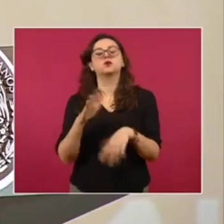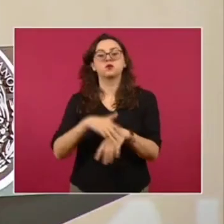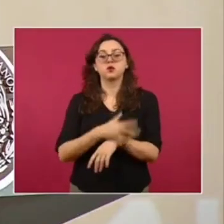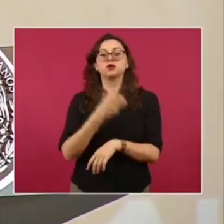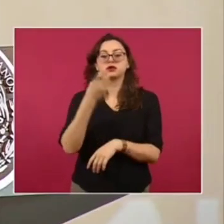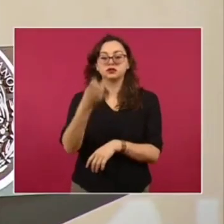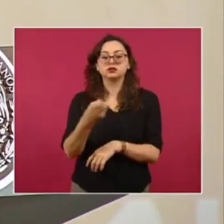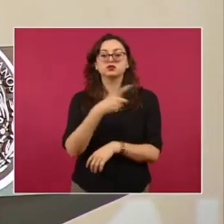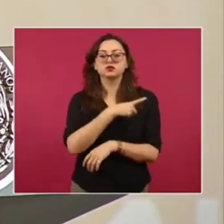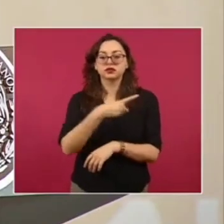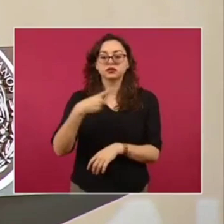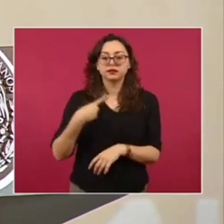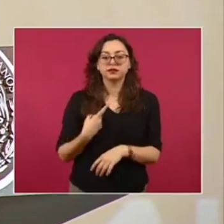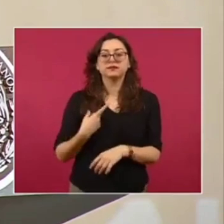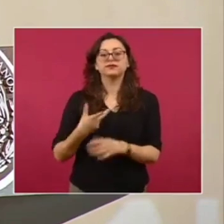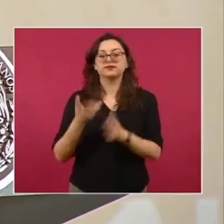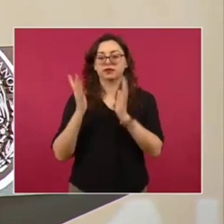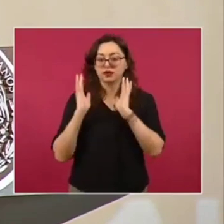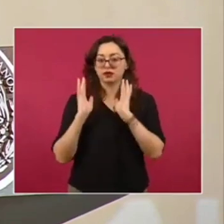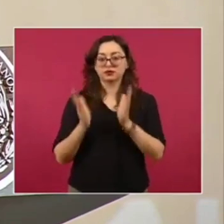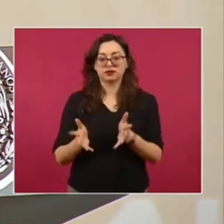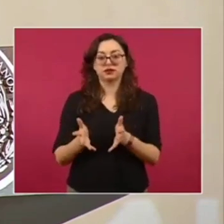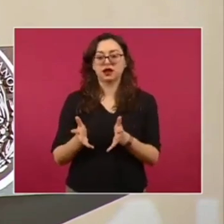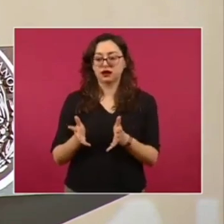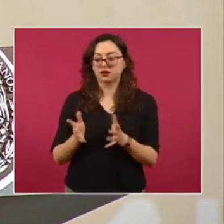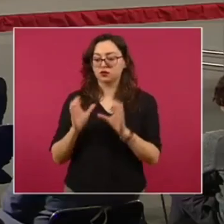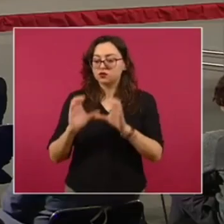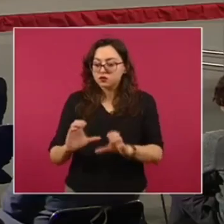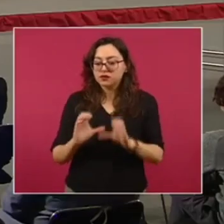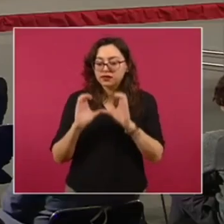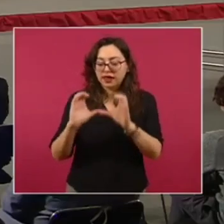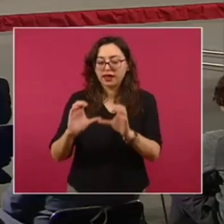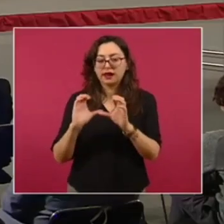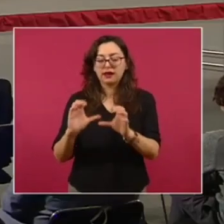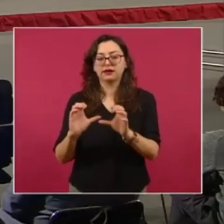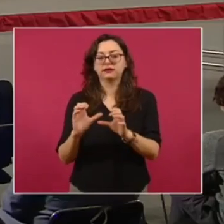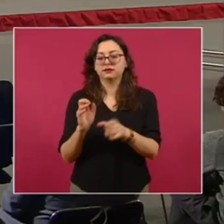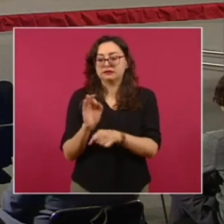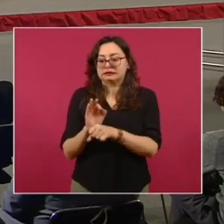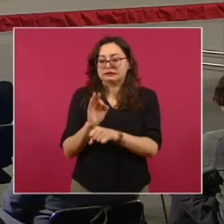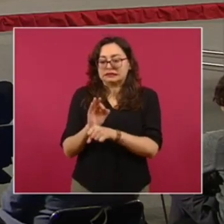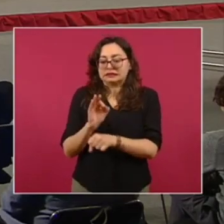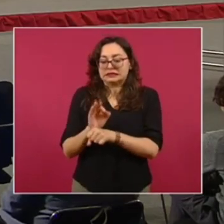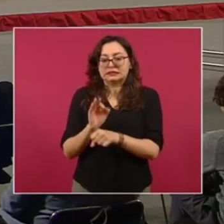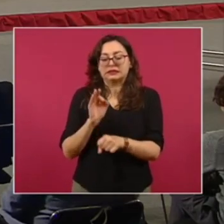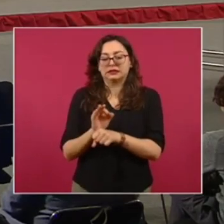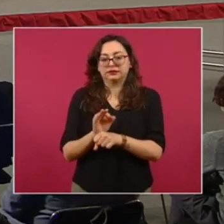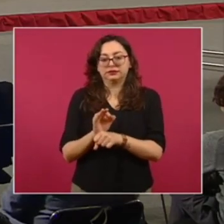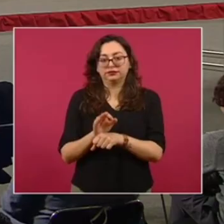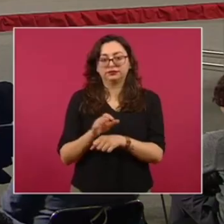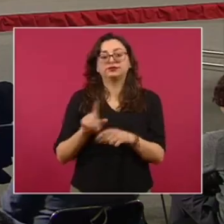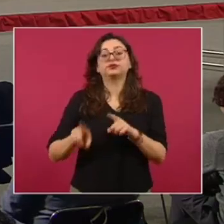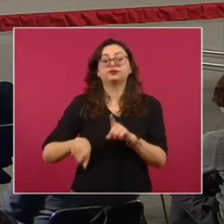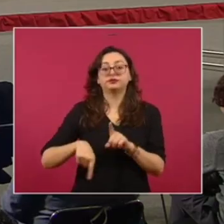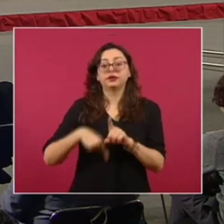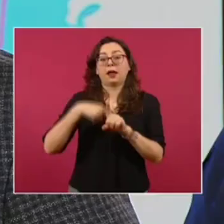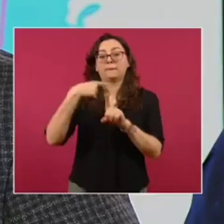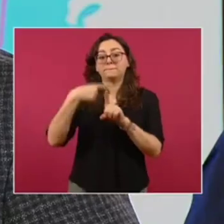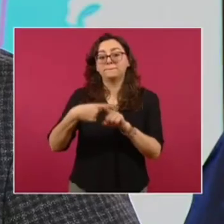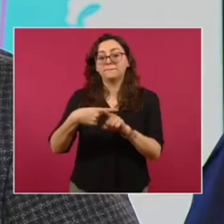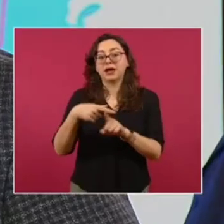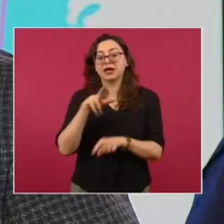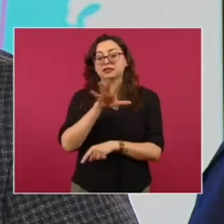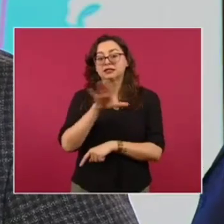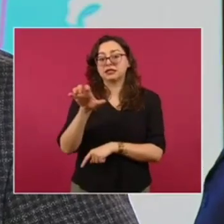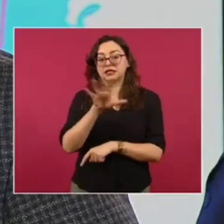un dispositivo por indicaciones del señor presidente para que tengamos 500 elementos del personal